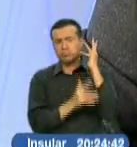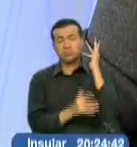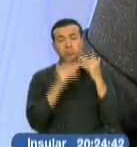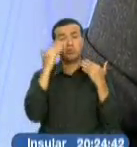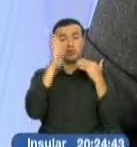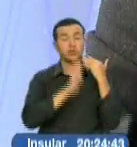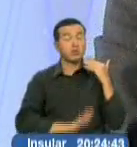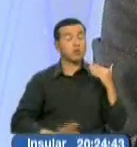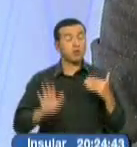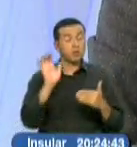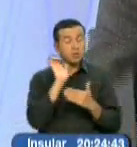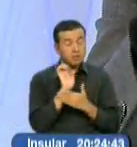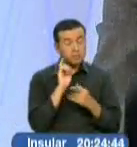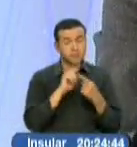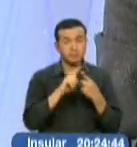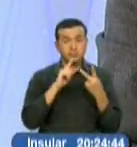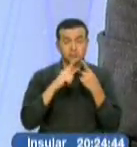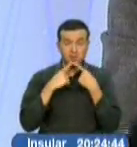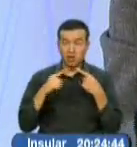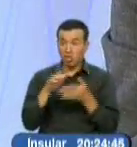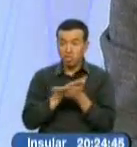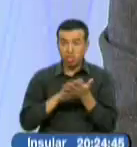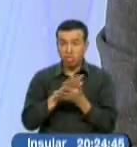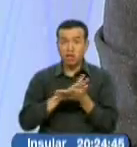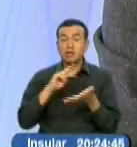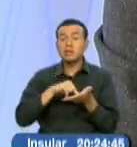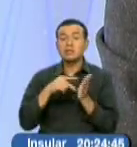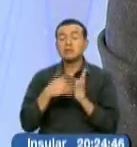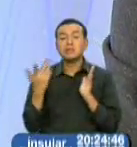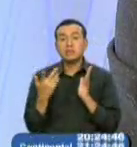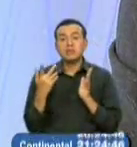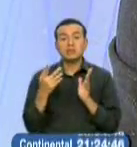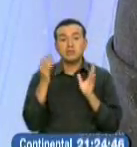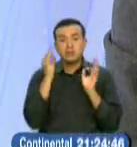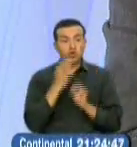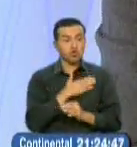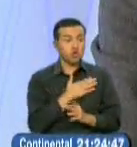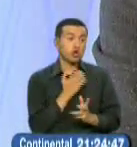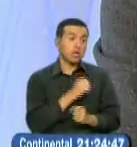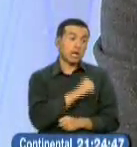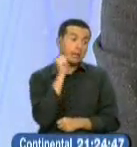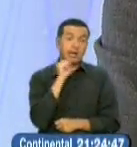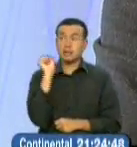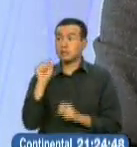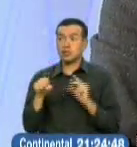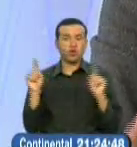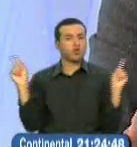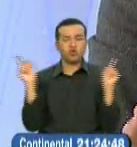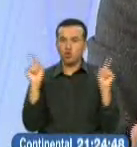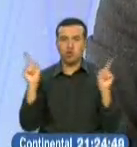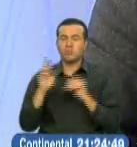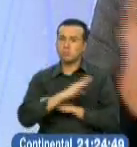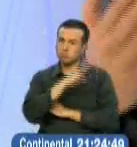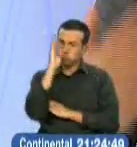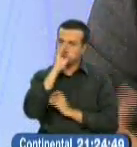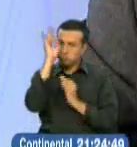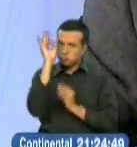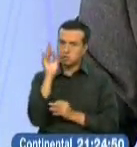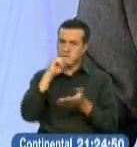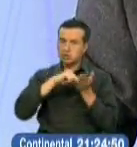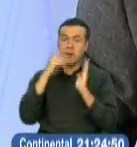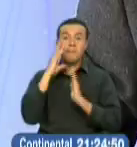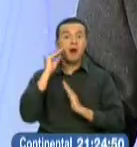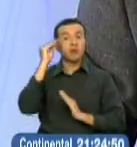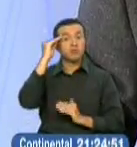de este país, y obviamente hablar de fraude no significa si fue el resultado que yo quería o que no quería. Por tanto, yo creo que aquí implica una